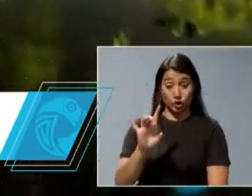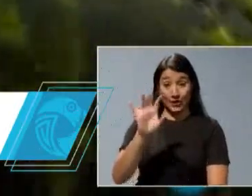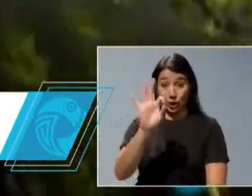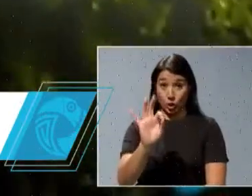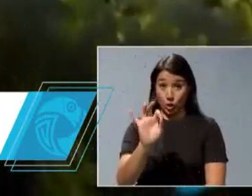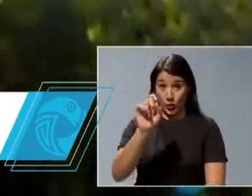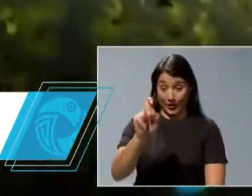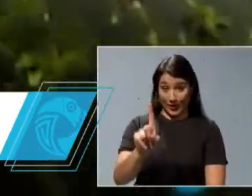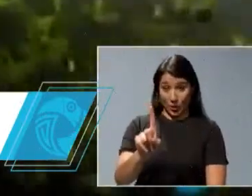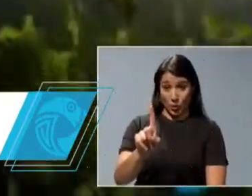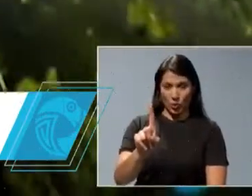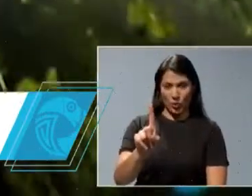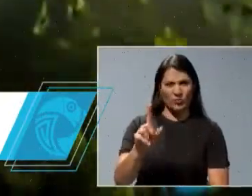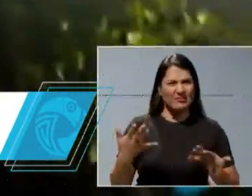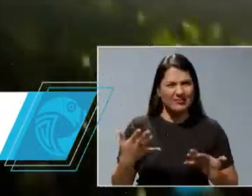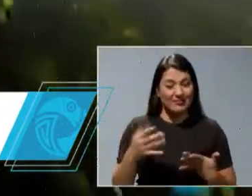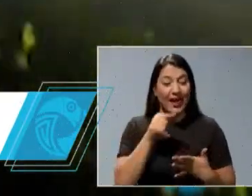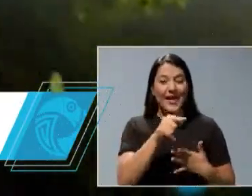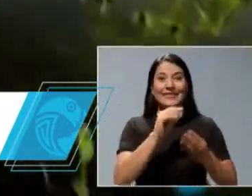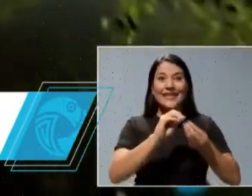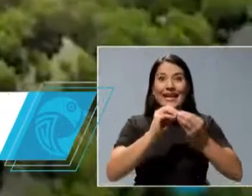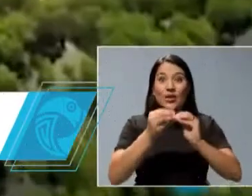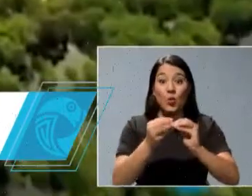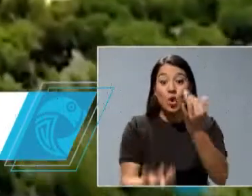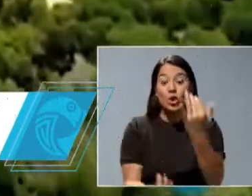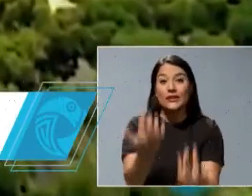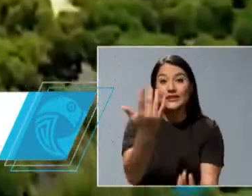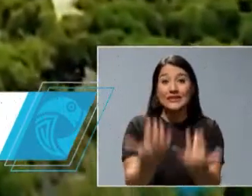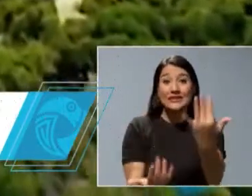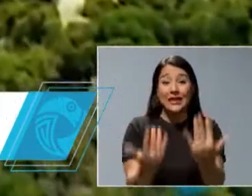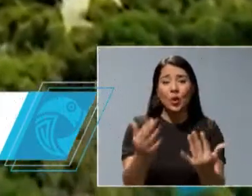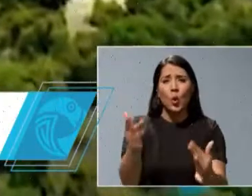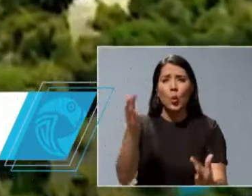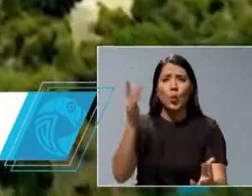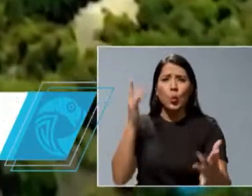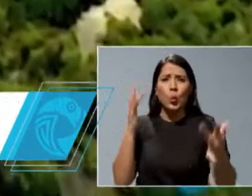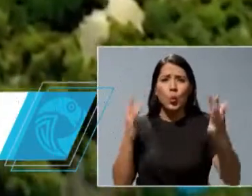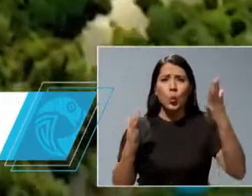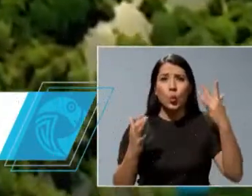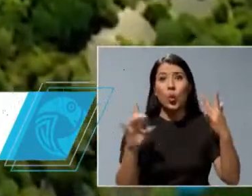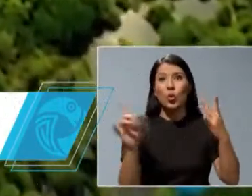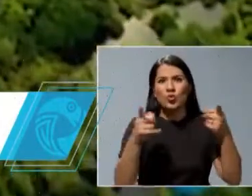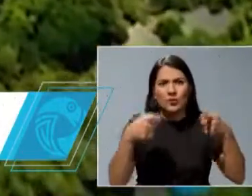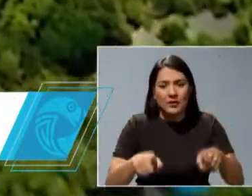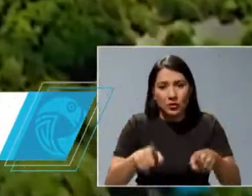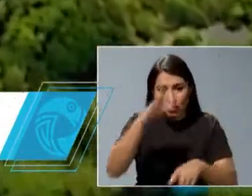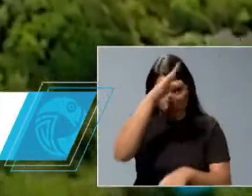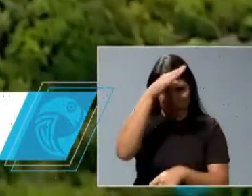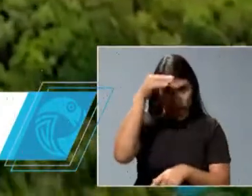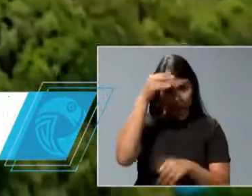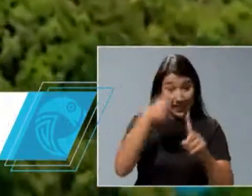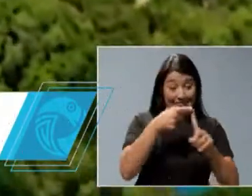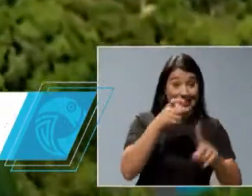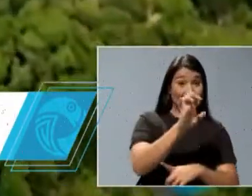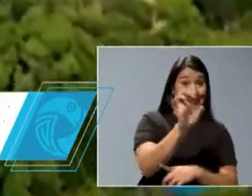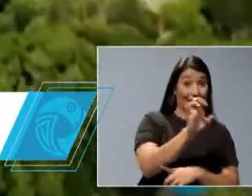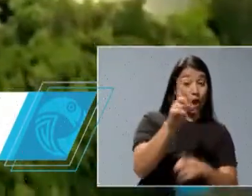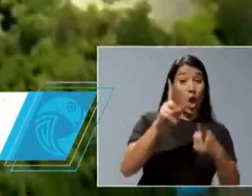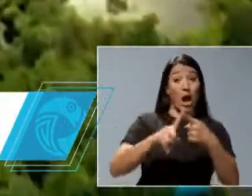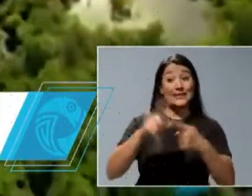91.891. Esta es la cantidad de incendios forestales ocurridos en la Amazonía entre enero y septiembre